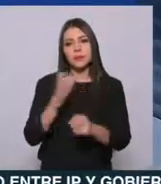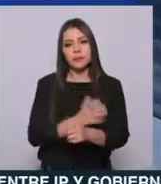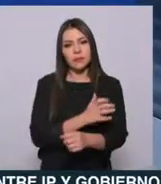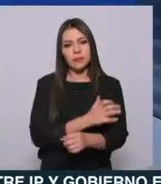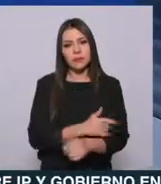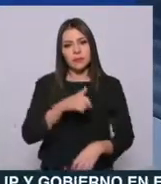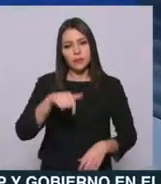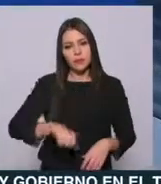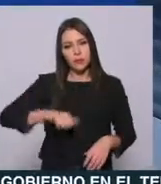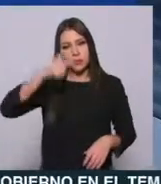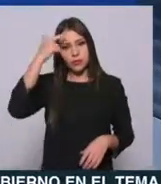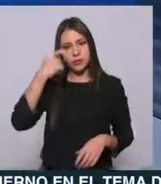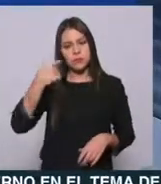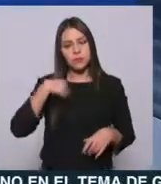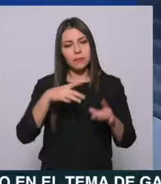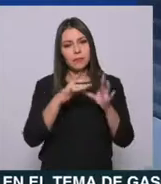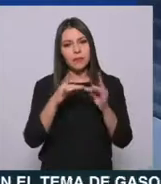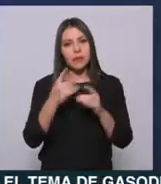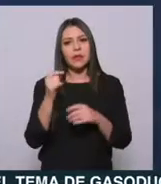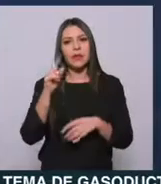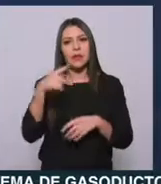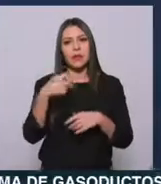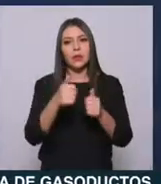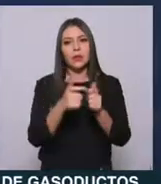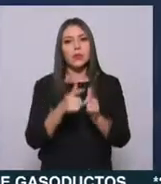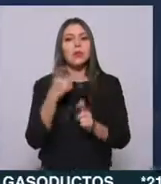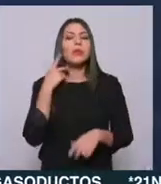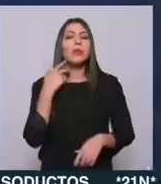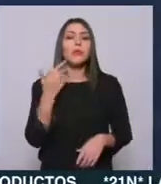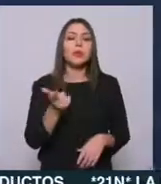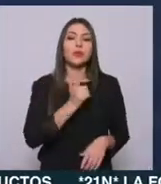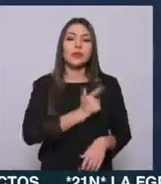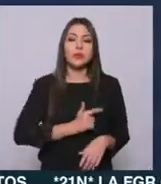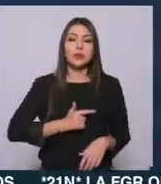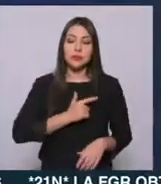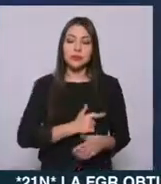esta noche para darnos a conocer el estado del partido. Un gusto. Claro que sí, el gusto es mío. Gracias.